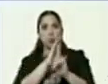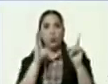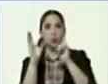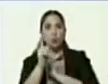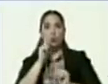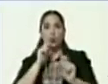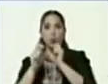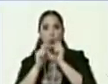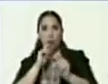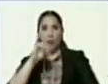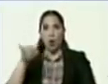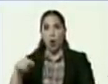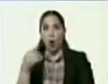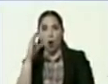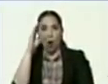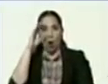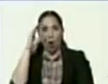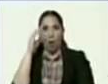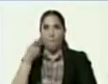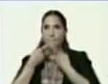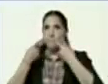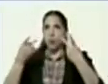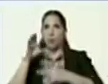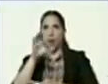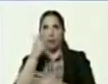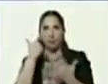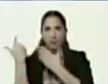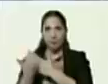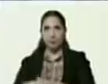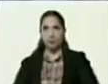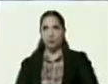turismo, Jorge Rodríguez, se dirige al país. Escuchemos.